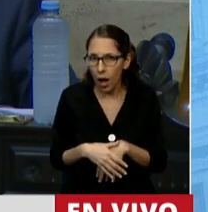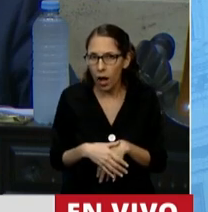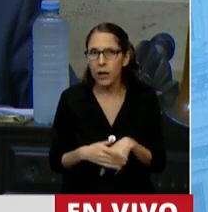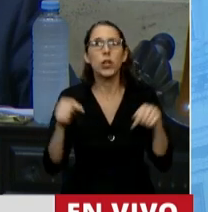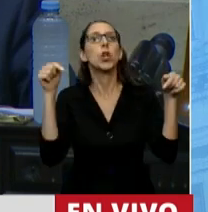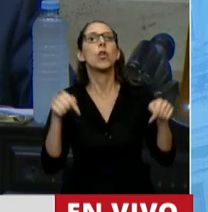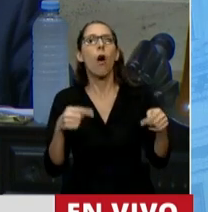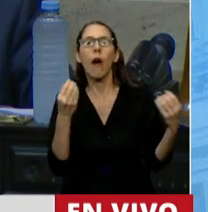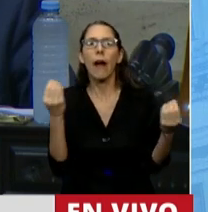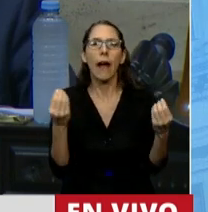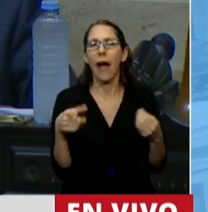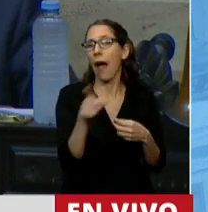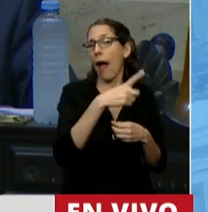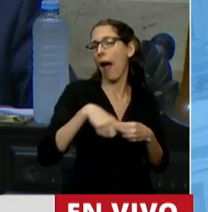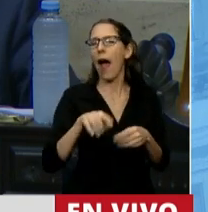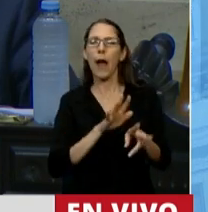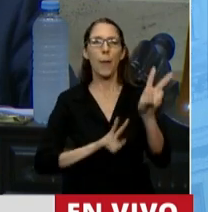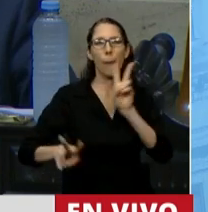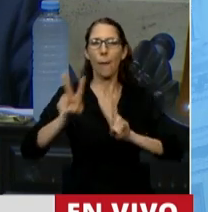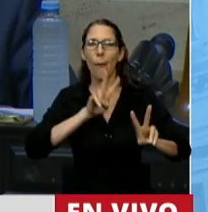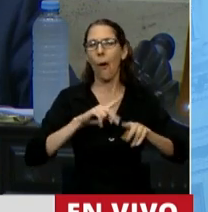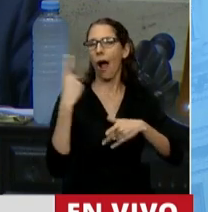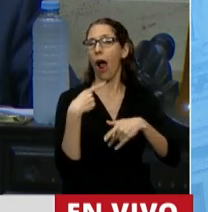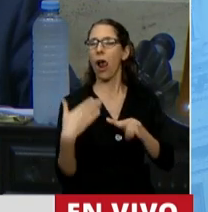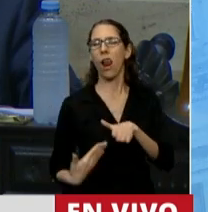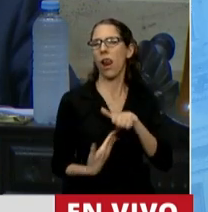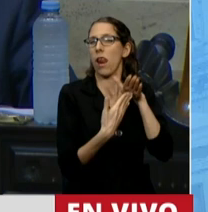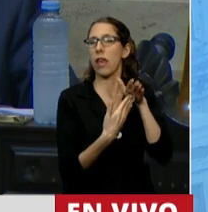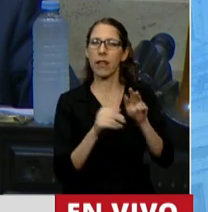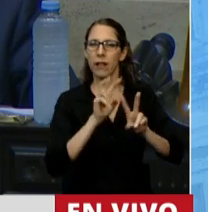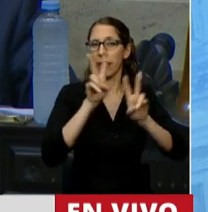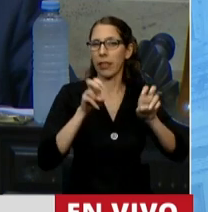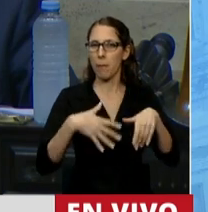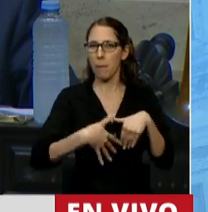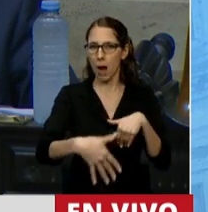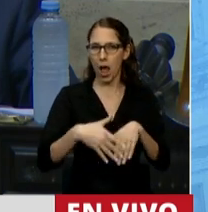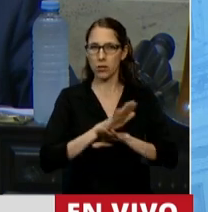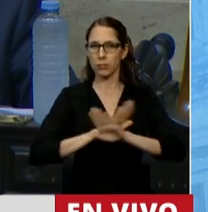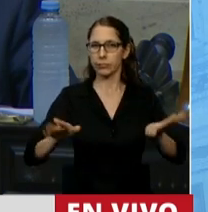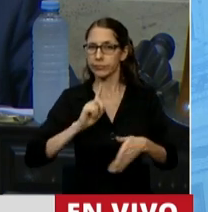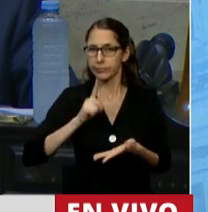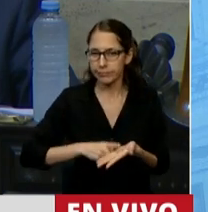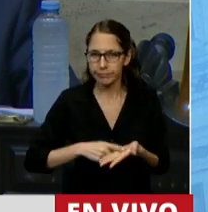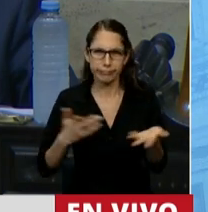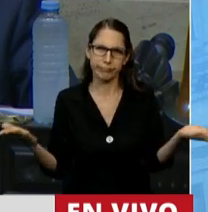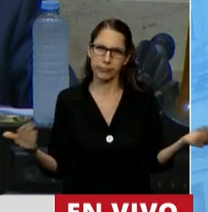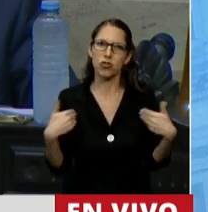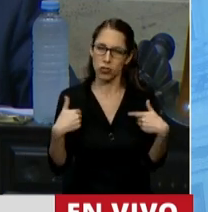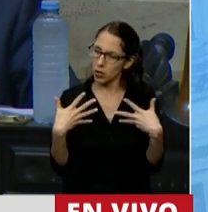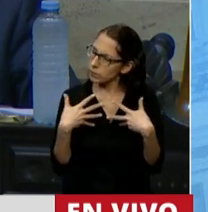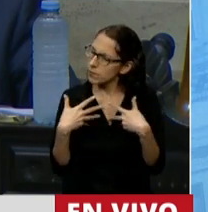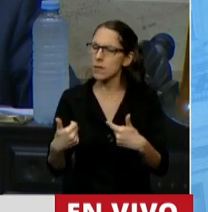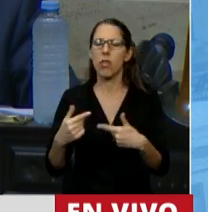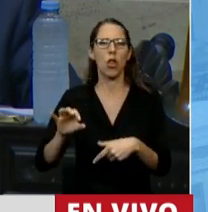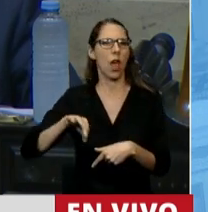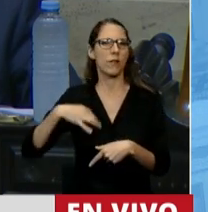los adalides de la interrupción voluntaria del embarazo. Y la verdad que yo voy a defender siempre la vida.